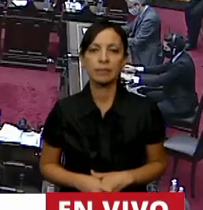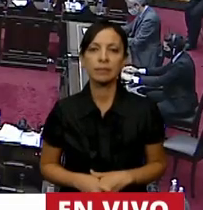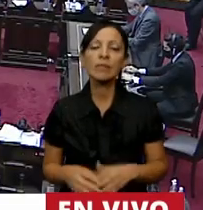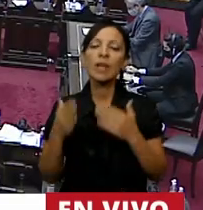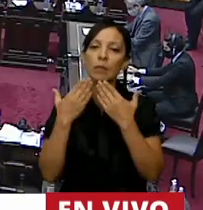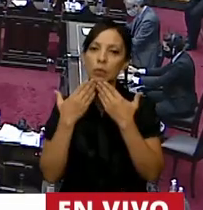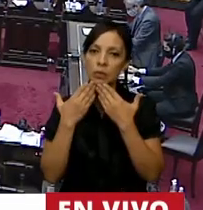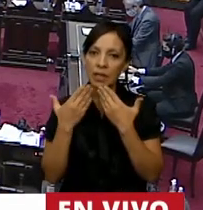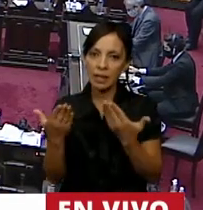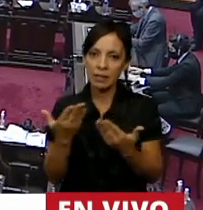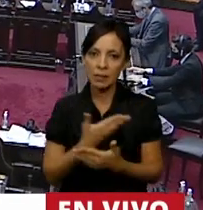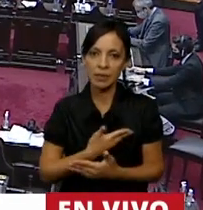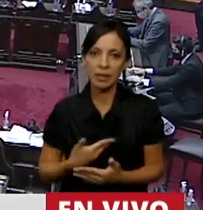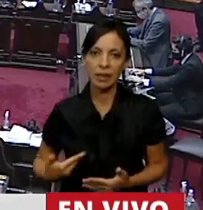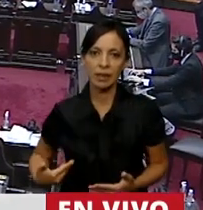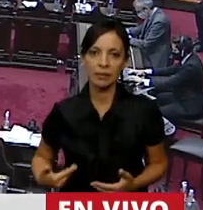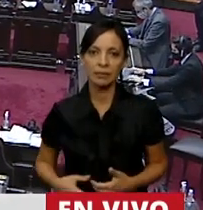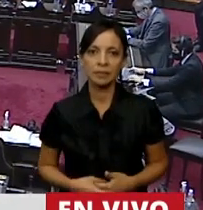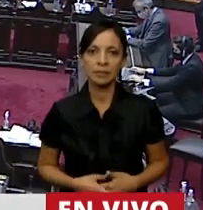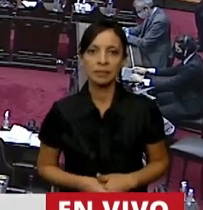Gracias, señor presidente.